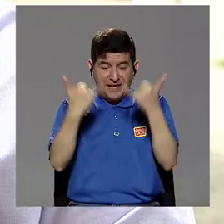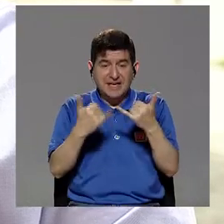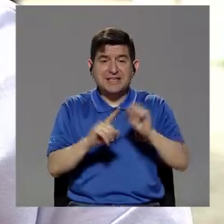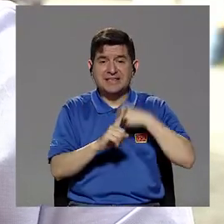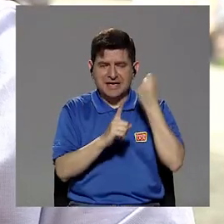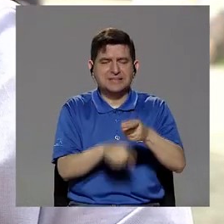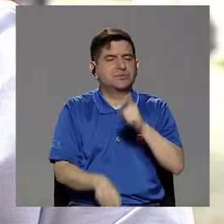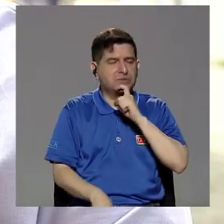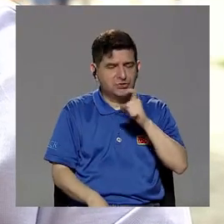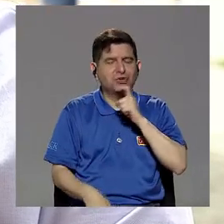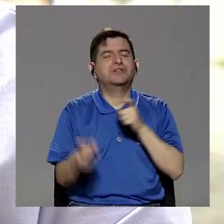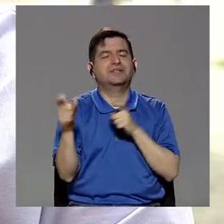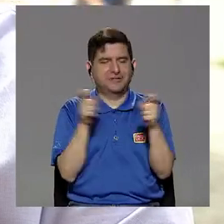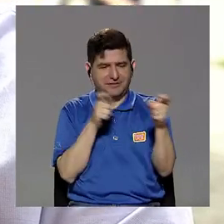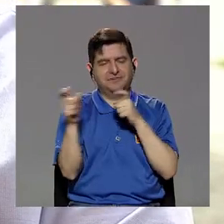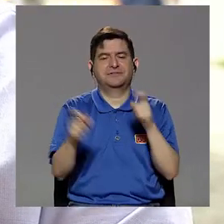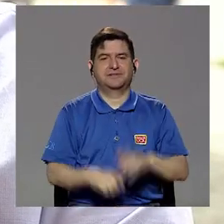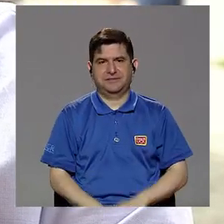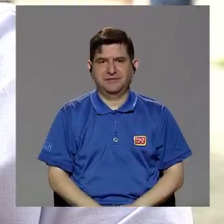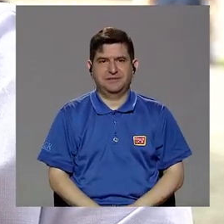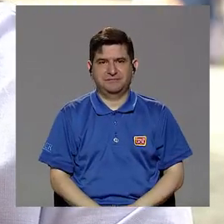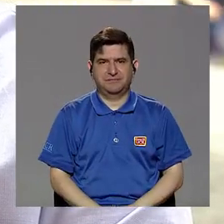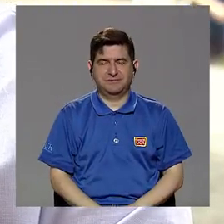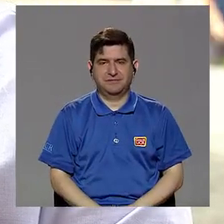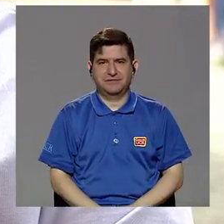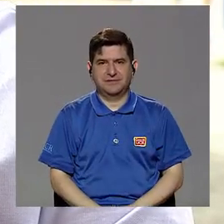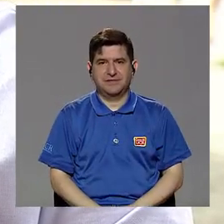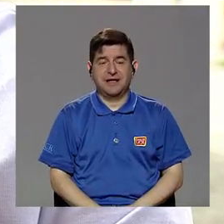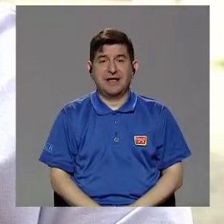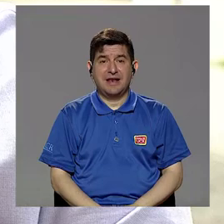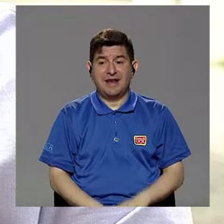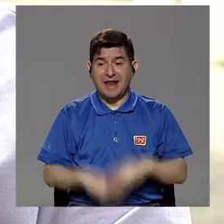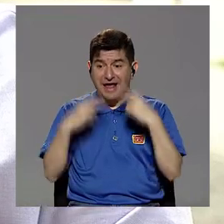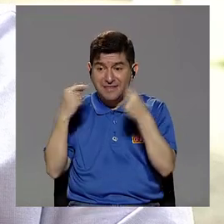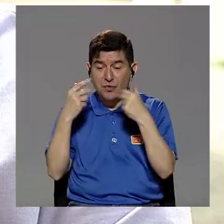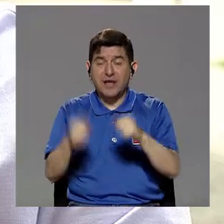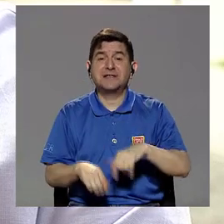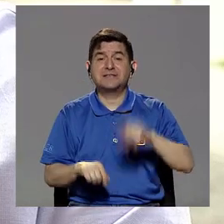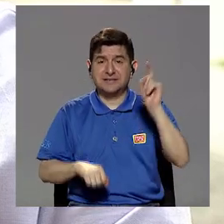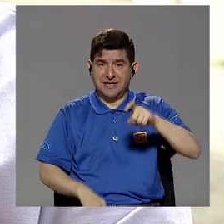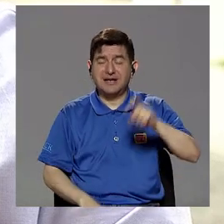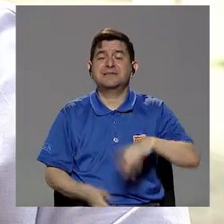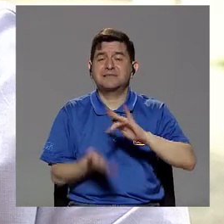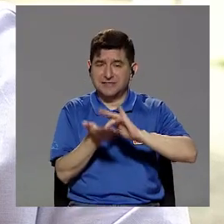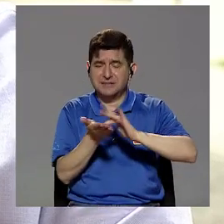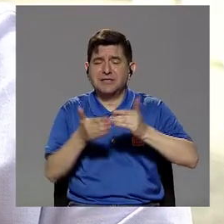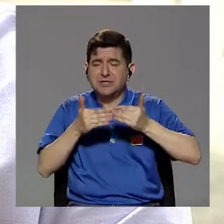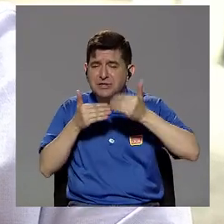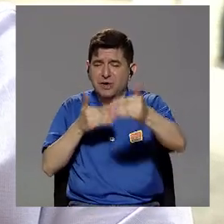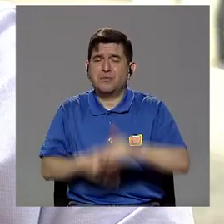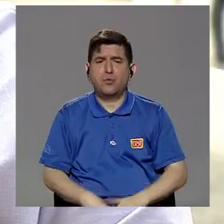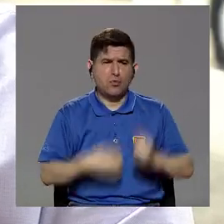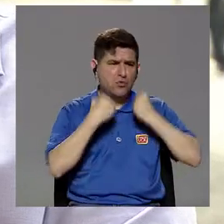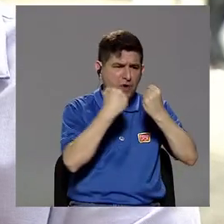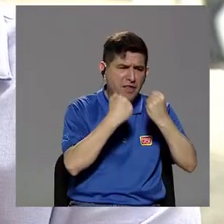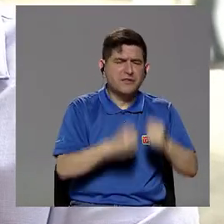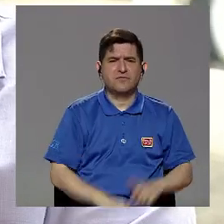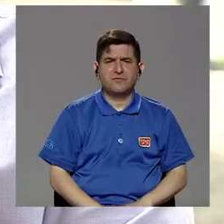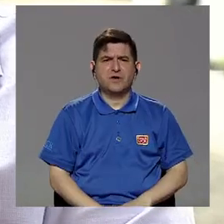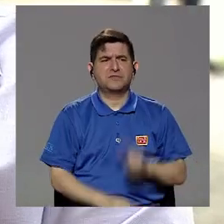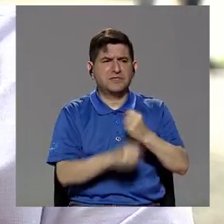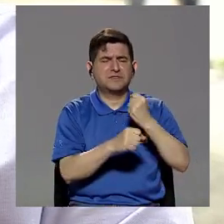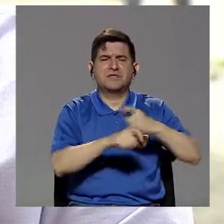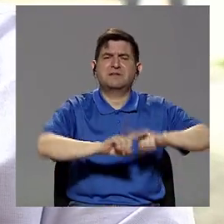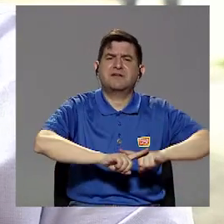incontinencia. Y ya eso es un poquitito más difícil de manejar, ¿de acuerdo? Uh-huh. La incontinencia de urgencia, si hay que darle medicamentos por un largo tiempo, el esfuerzo se maneja